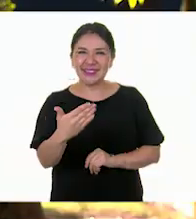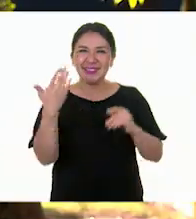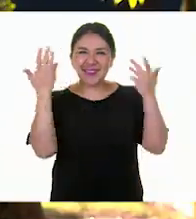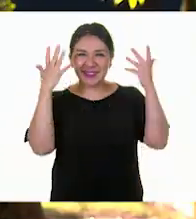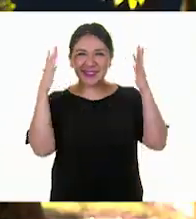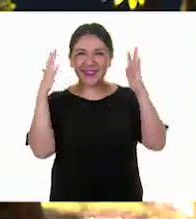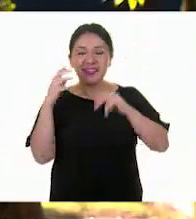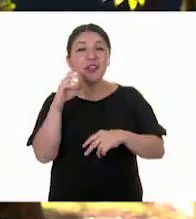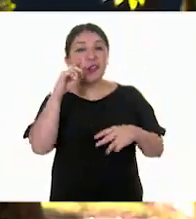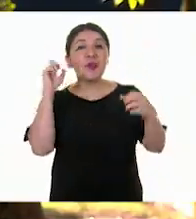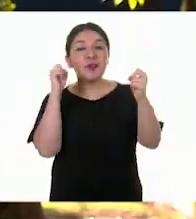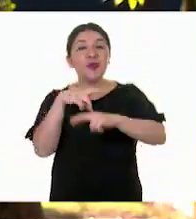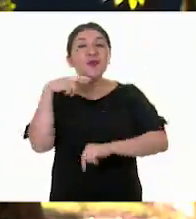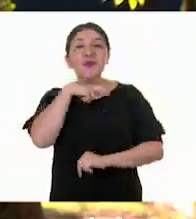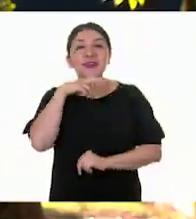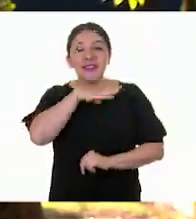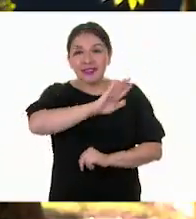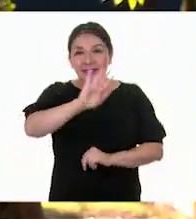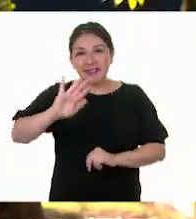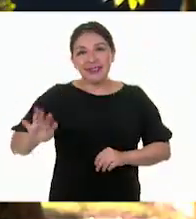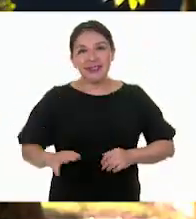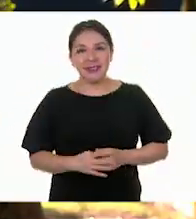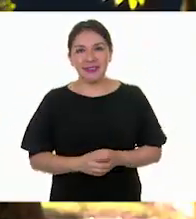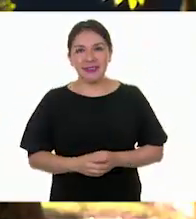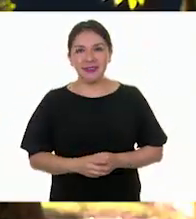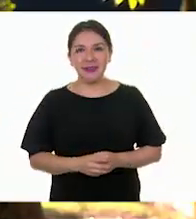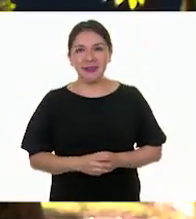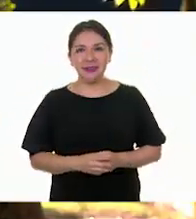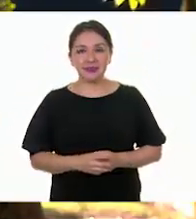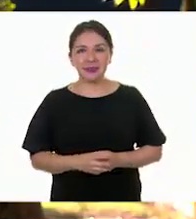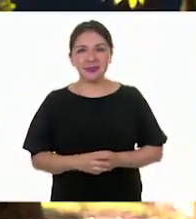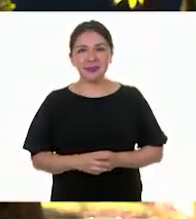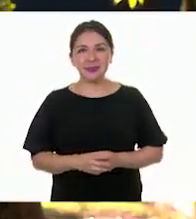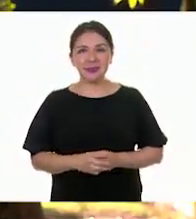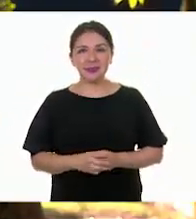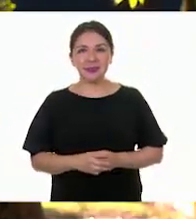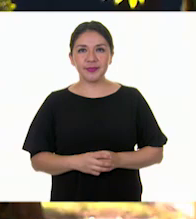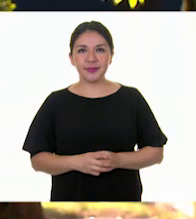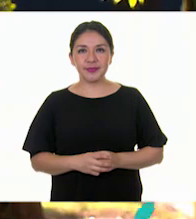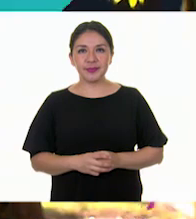¡Muy bien! ¡Nos vemos pronto!